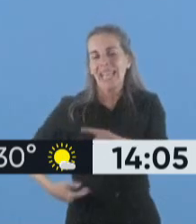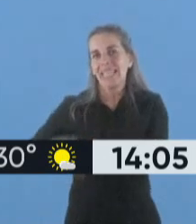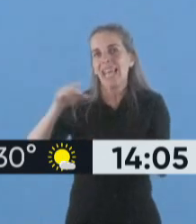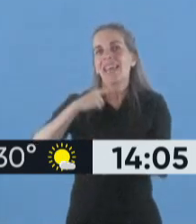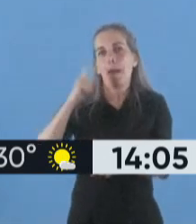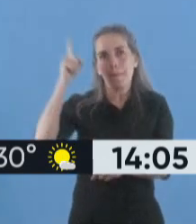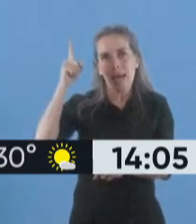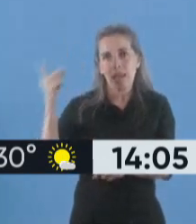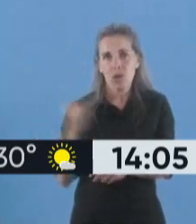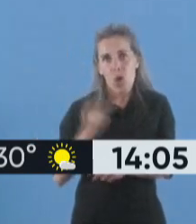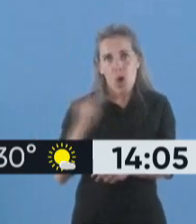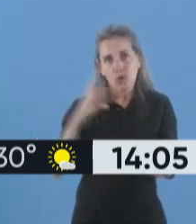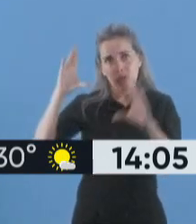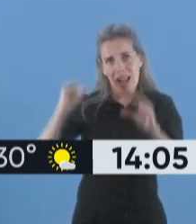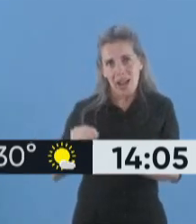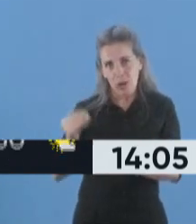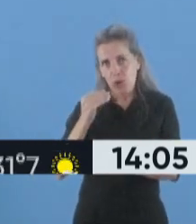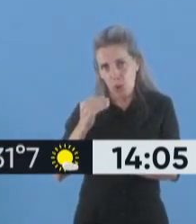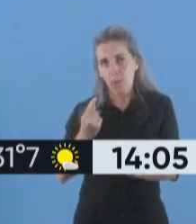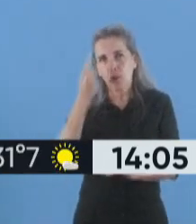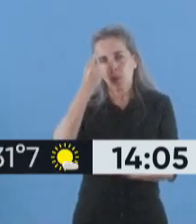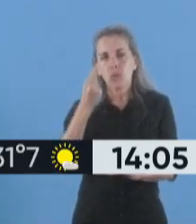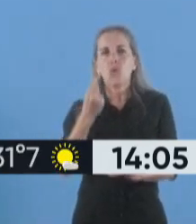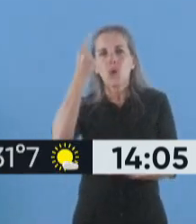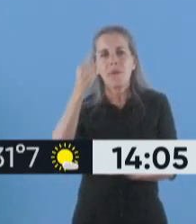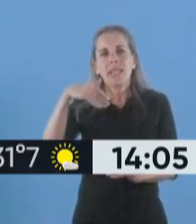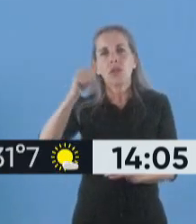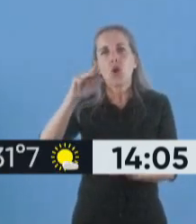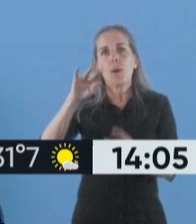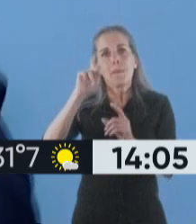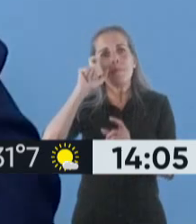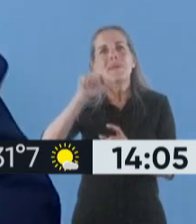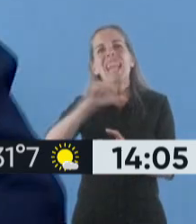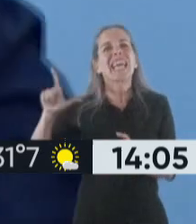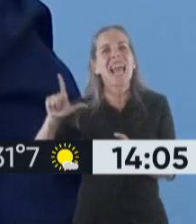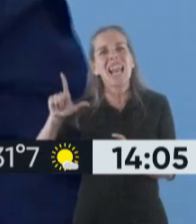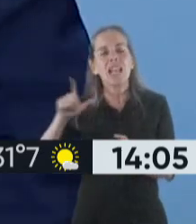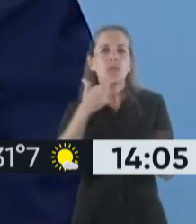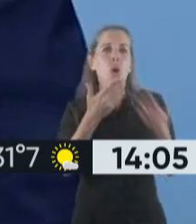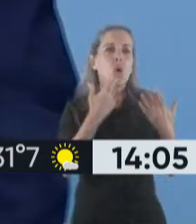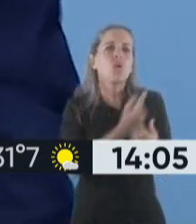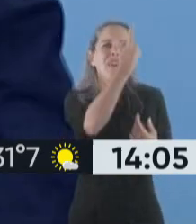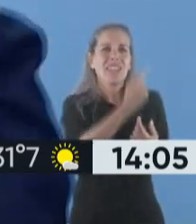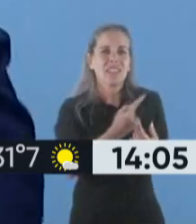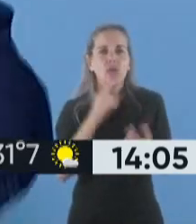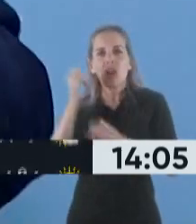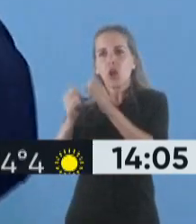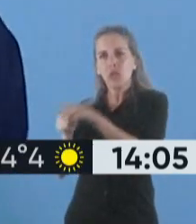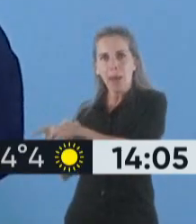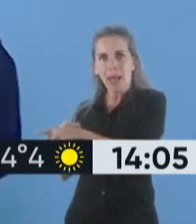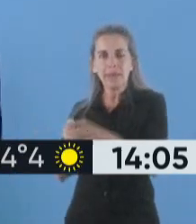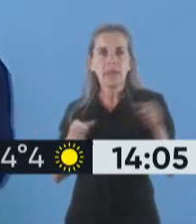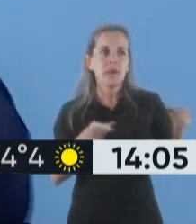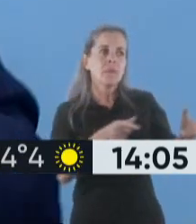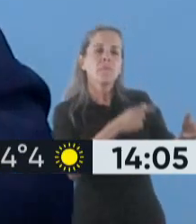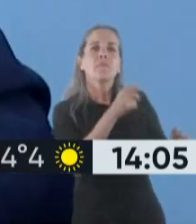juntos. Y le contaba una charla que una vez tuve con Merkel. Que Angela Merkel me preguntaba cómo